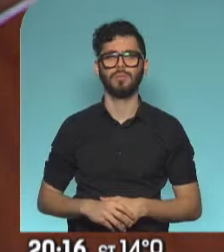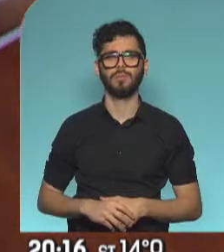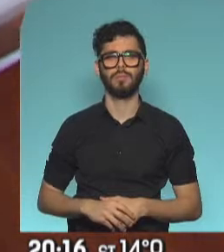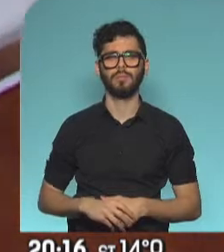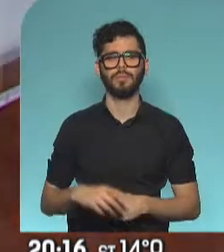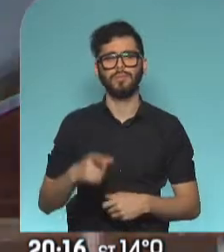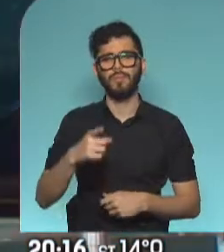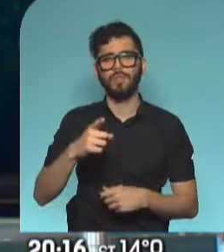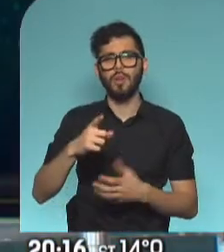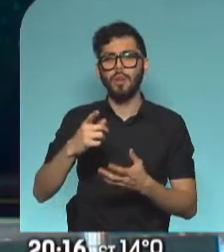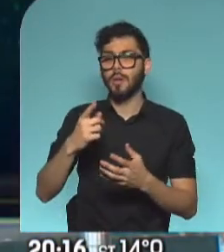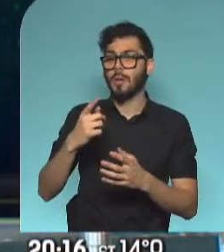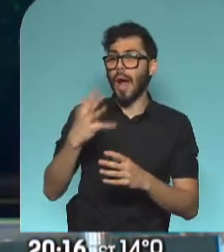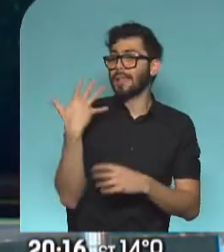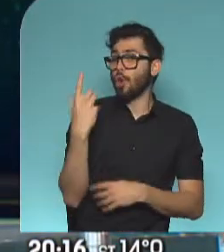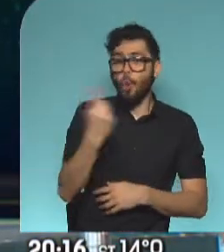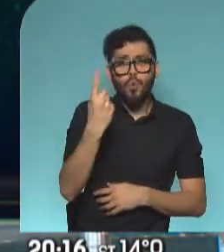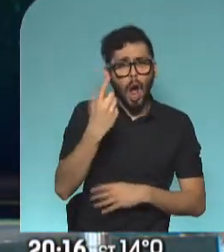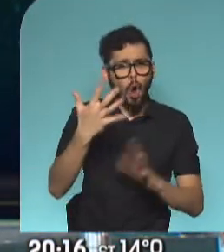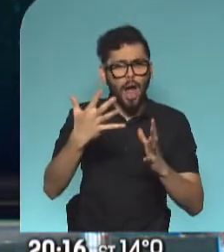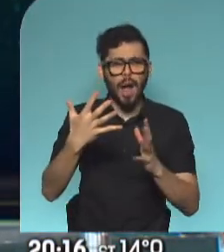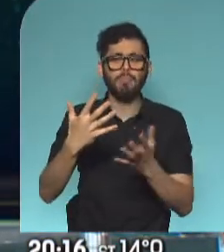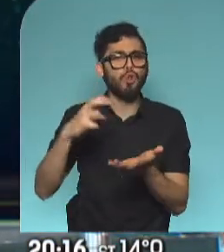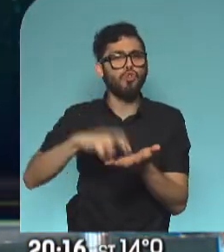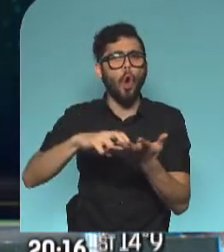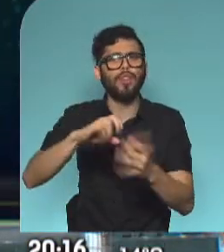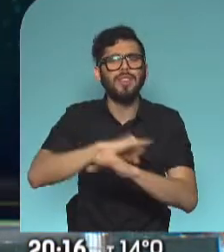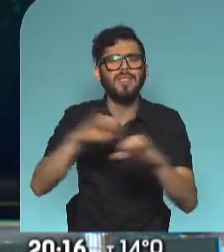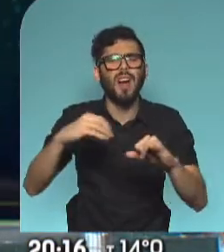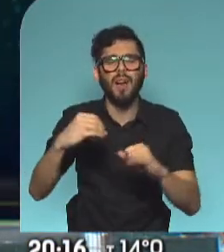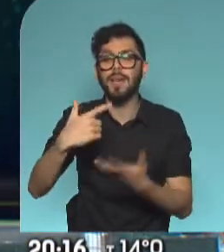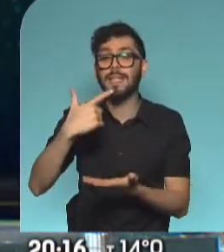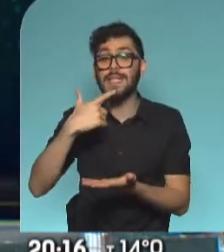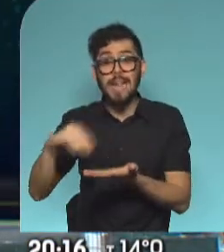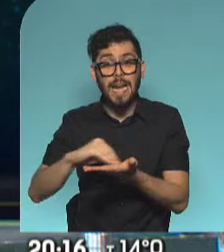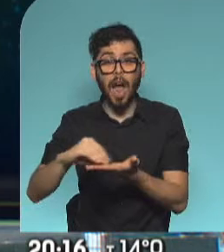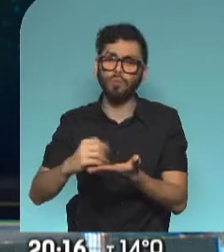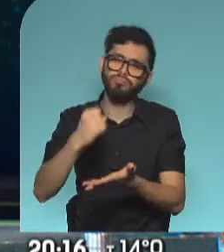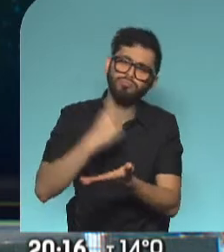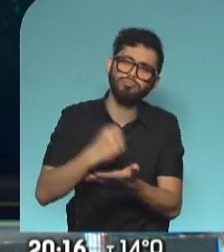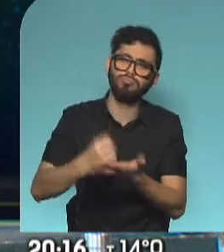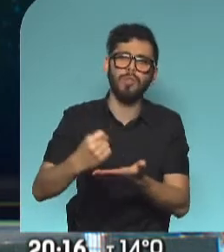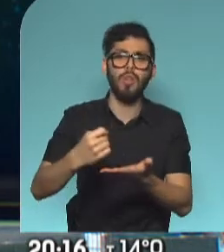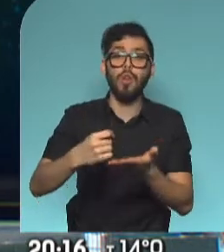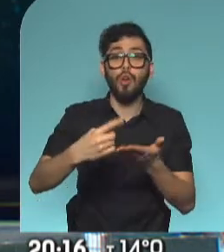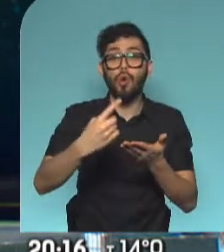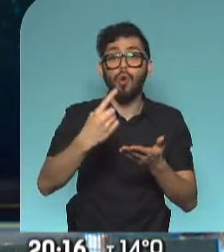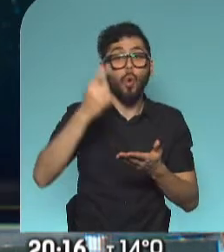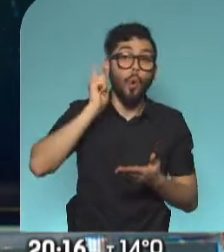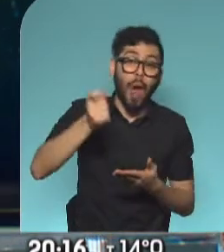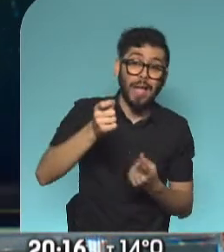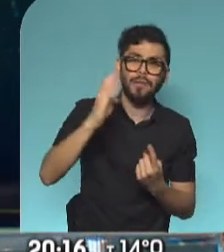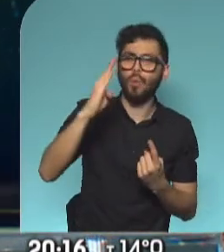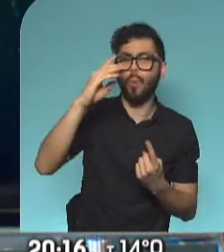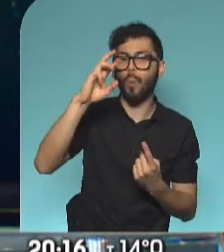Fue noticia hace poco más de una hora. El Senado rechazó el traslado de los jueces Bruglia, Bertuzzi y Castelli, traslados